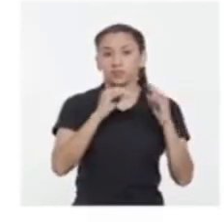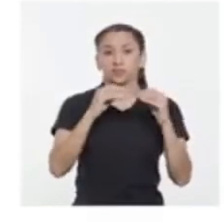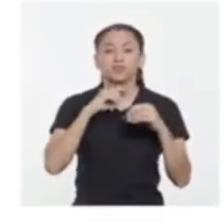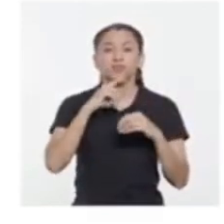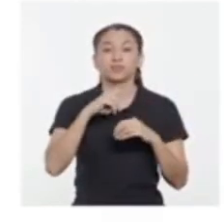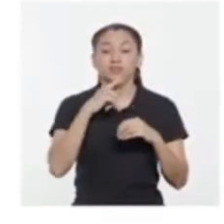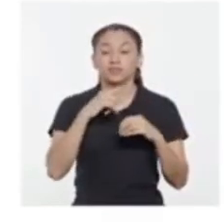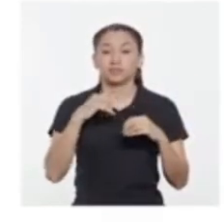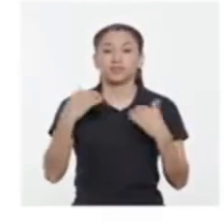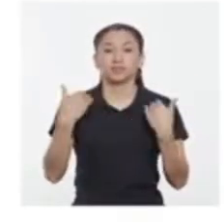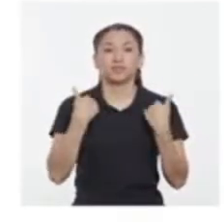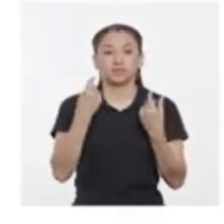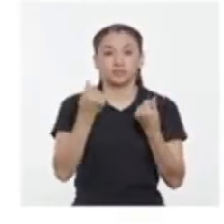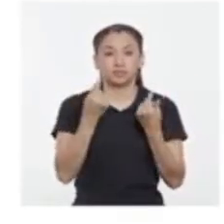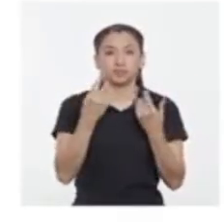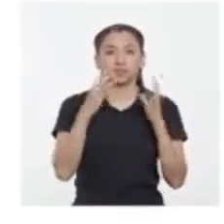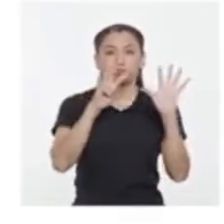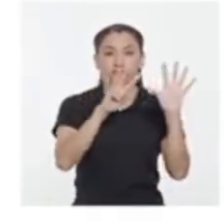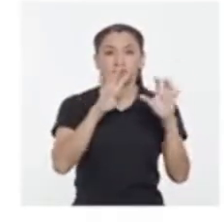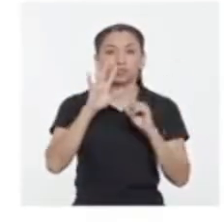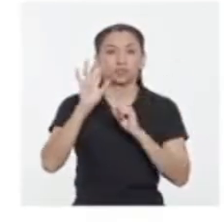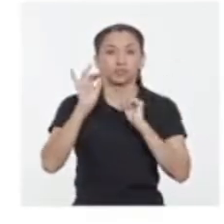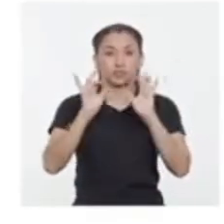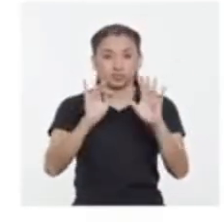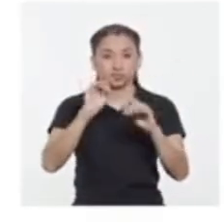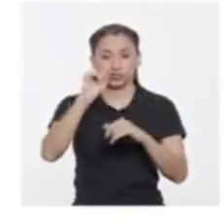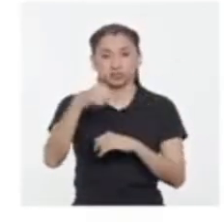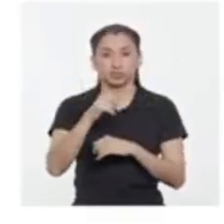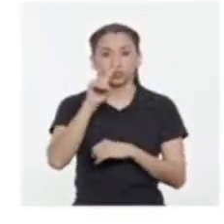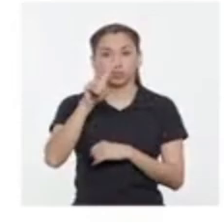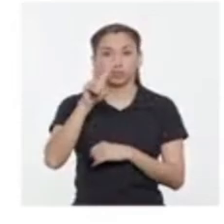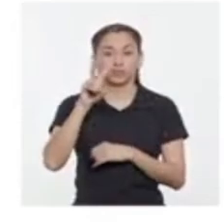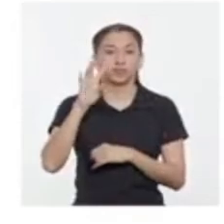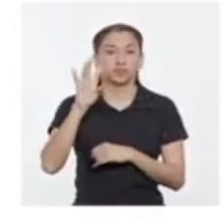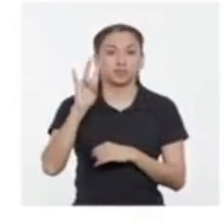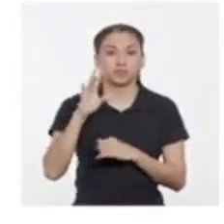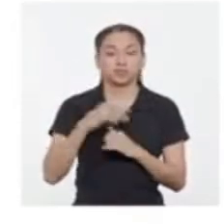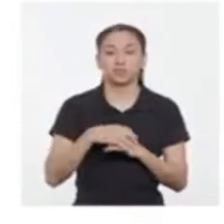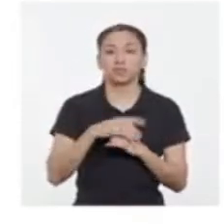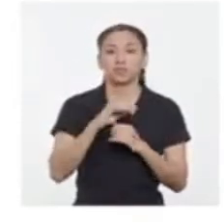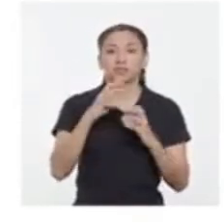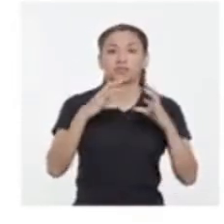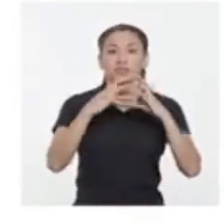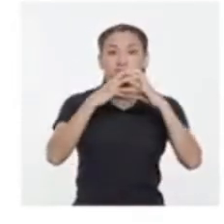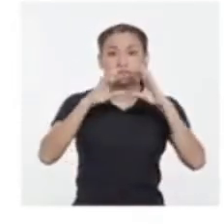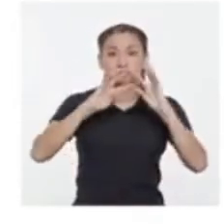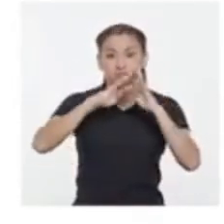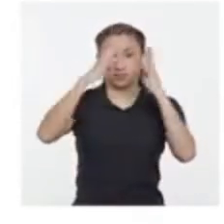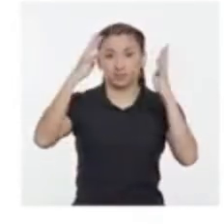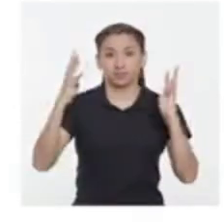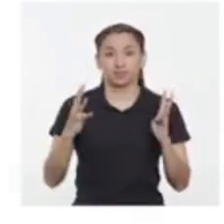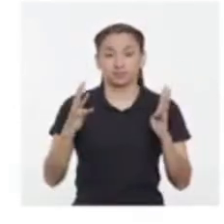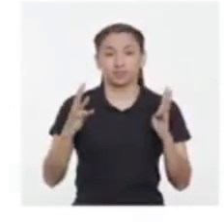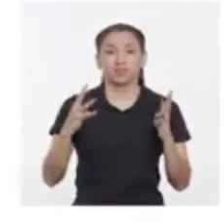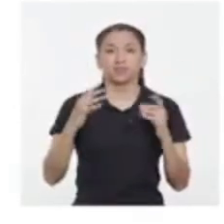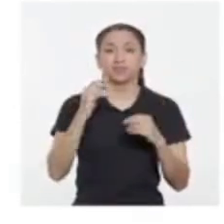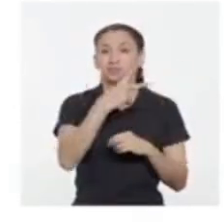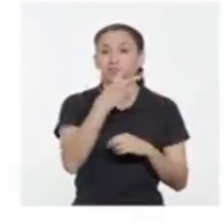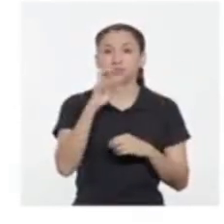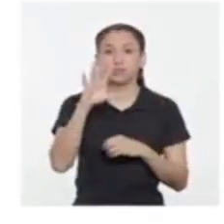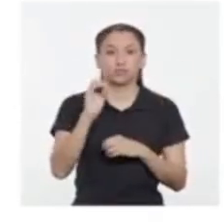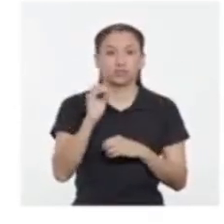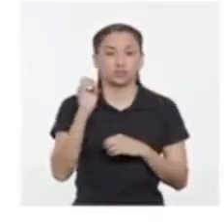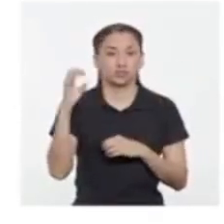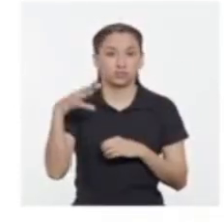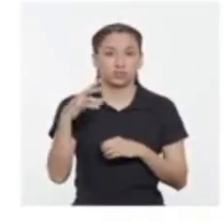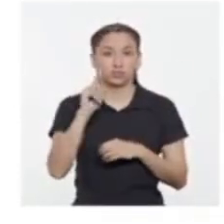36 varillas de fierro tiene un costo de 97,20 soles. Un rollo de agrofil iguala